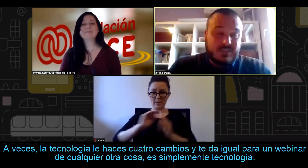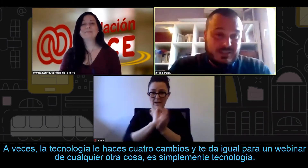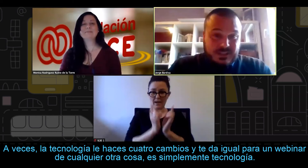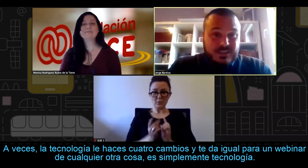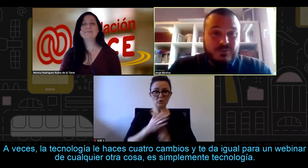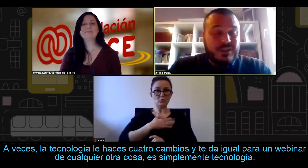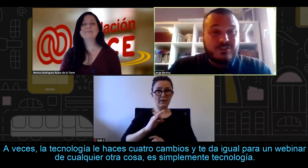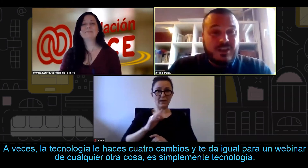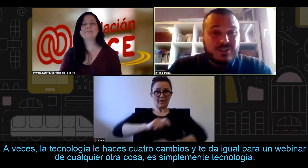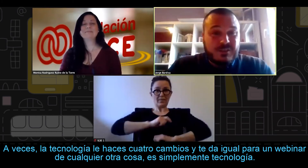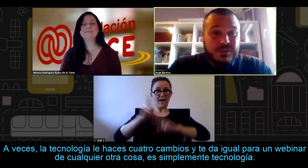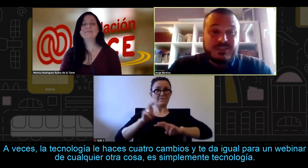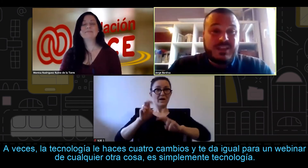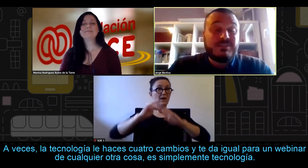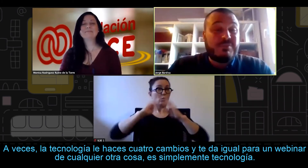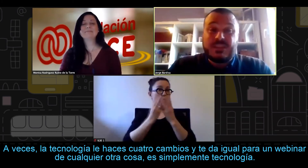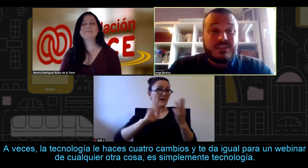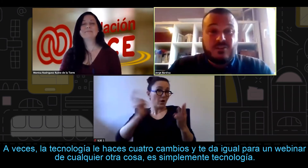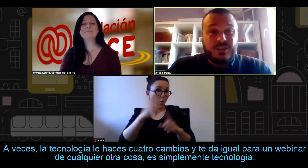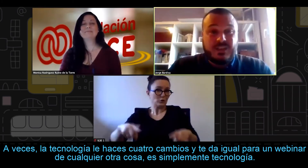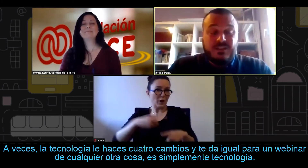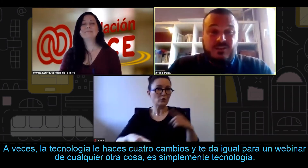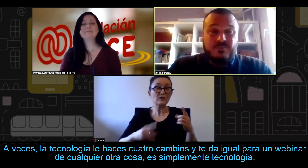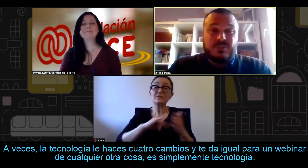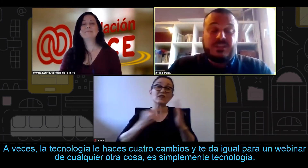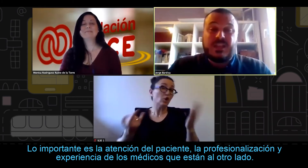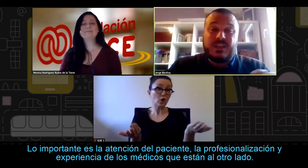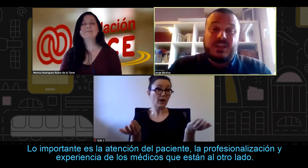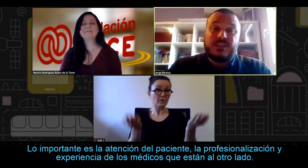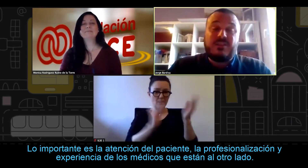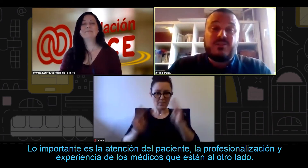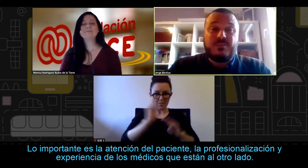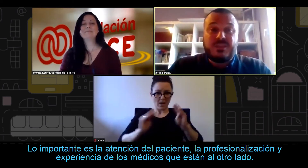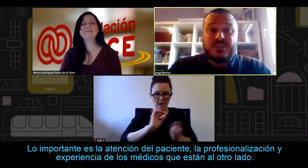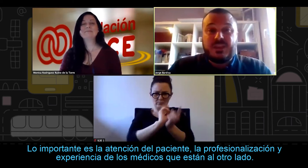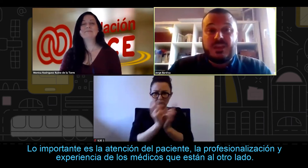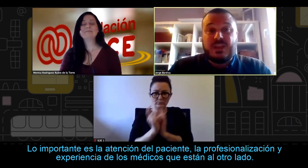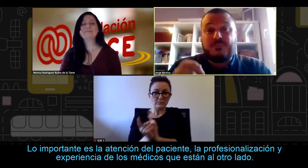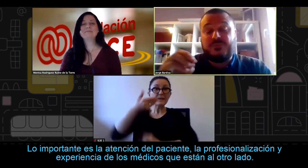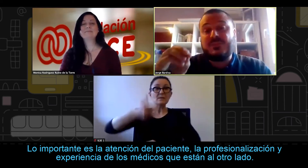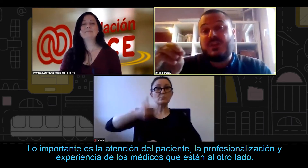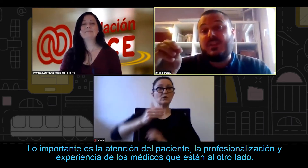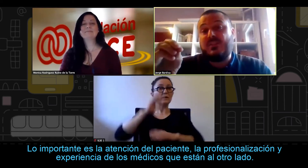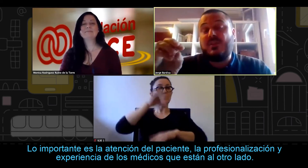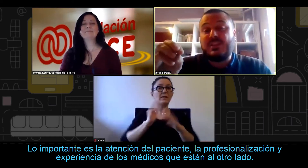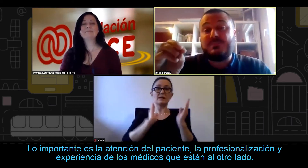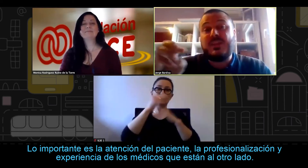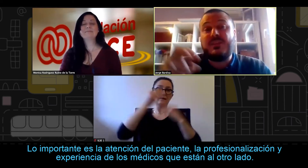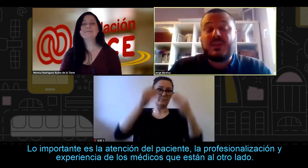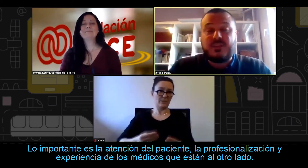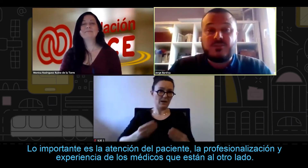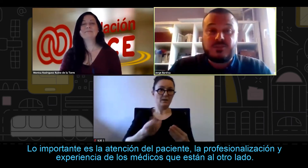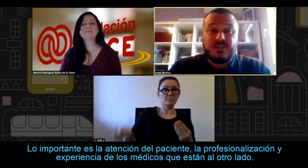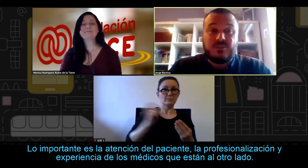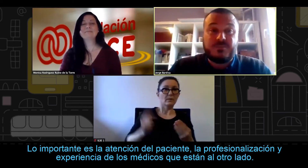yo qué sé, de cualquier otra cosa. Pues es simplemente tecnología. Lo importante es la atención del paciente y la profesionalización y la experiencia